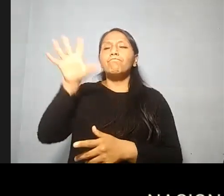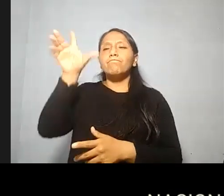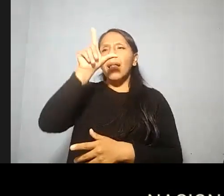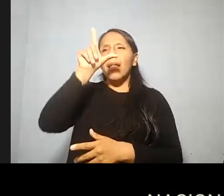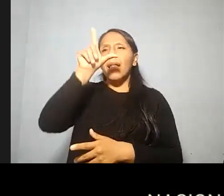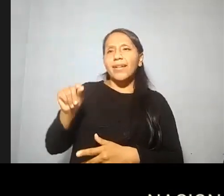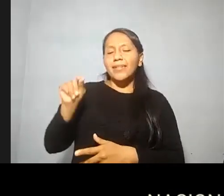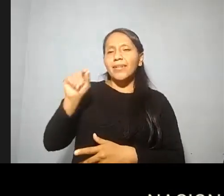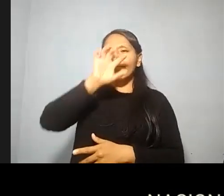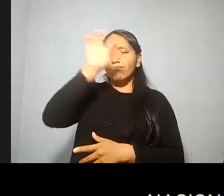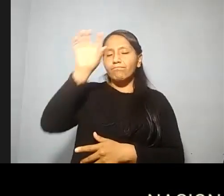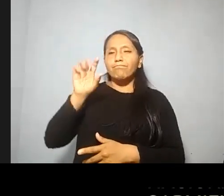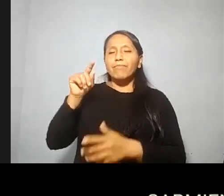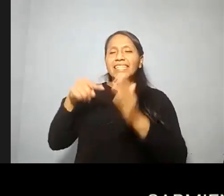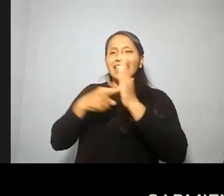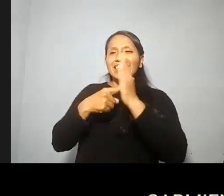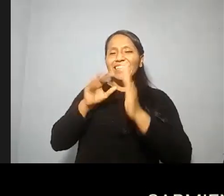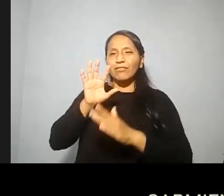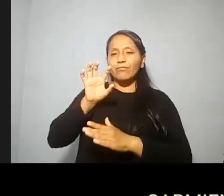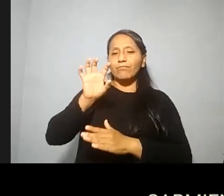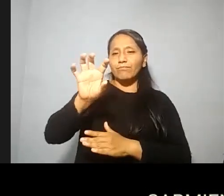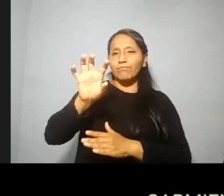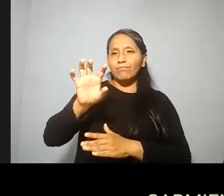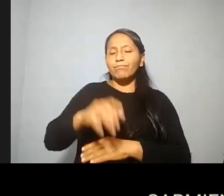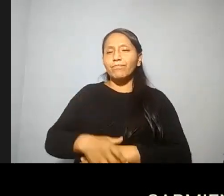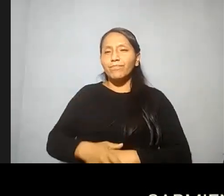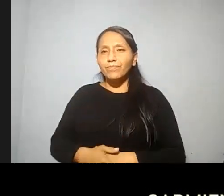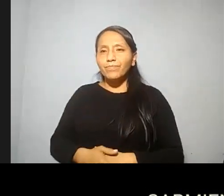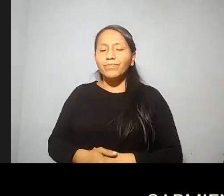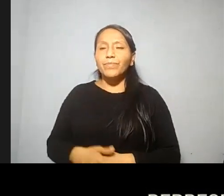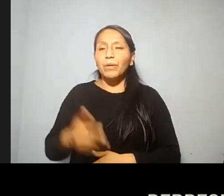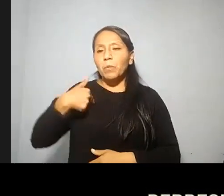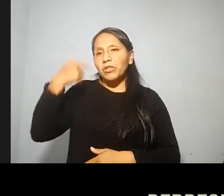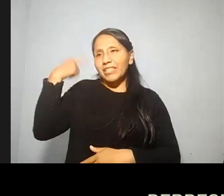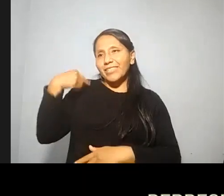de la Argentina, por quien les habla.